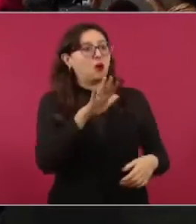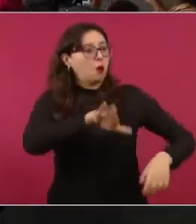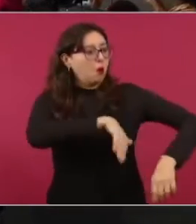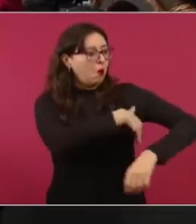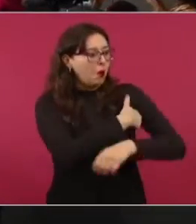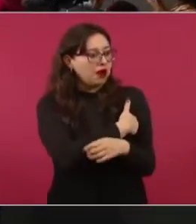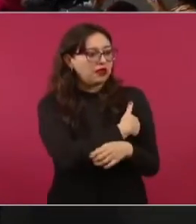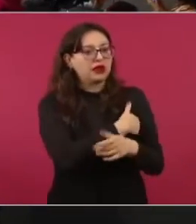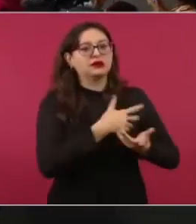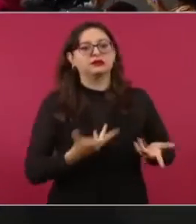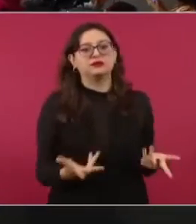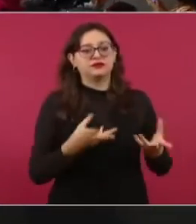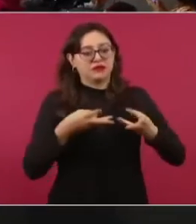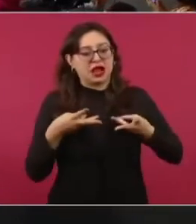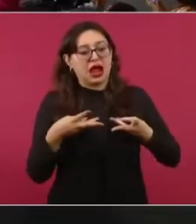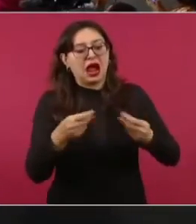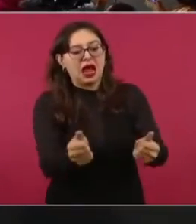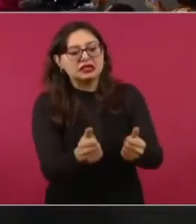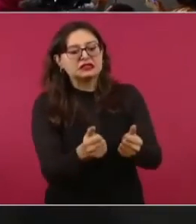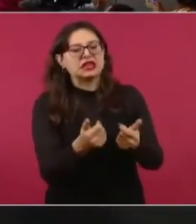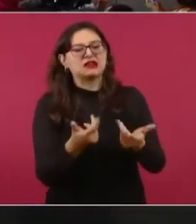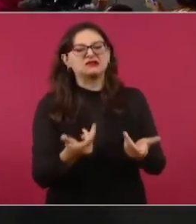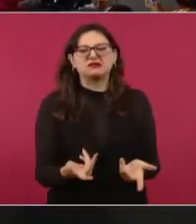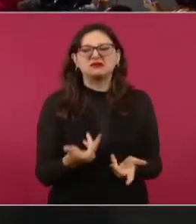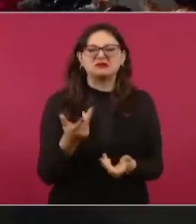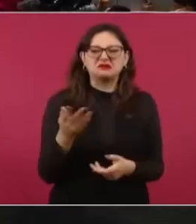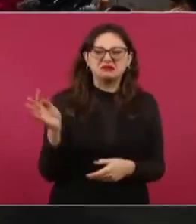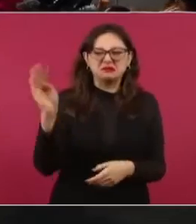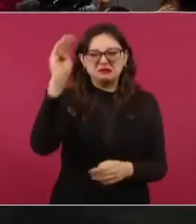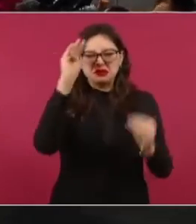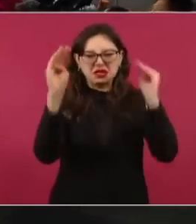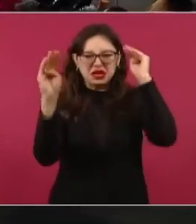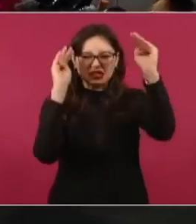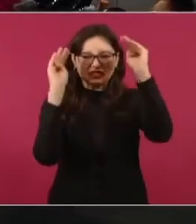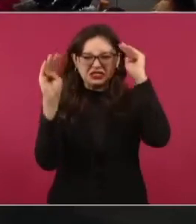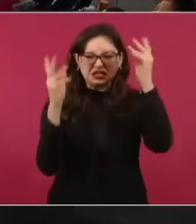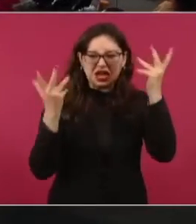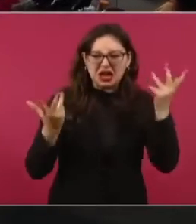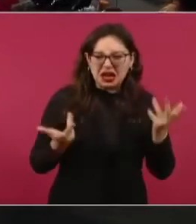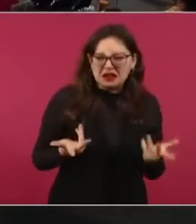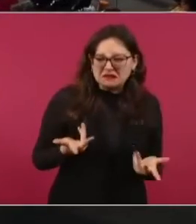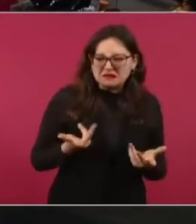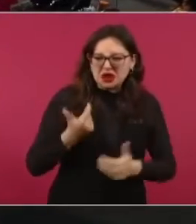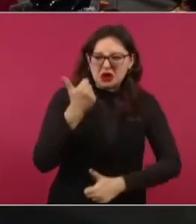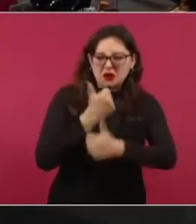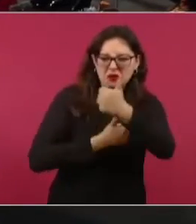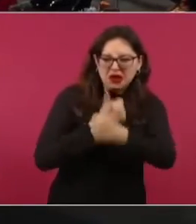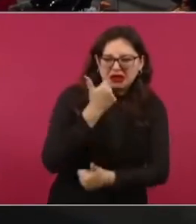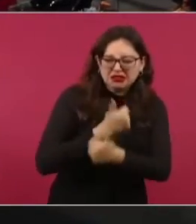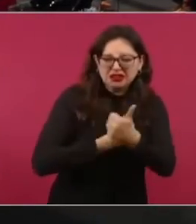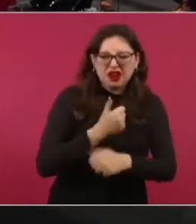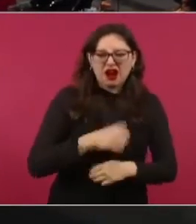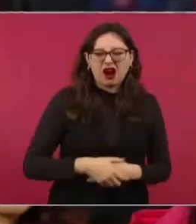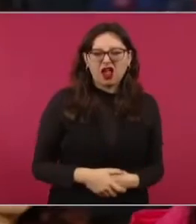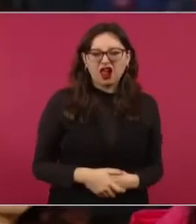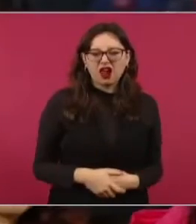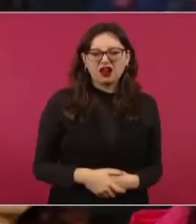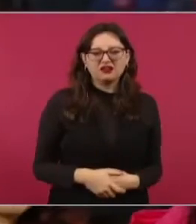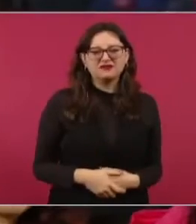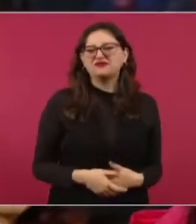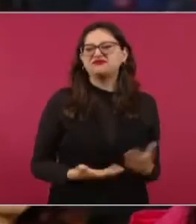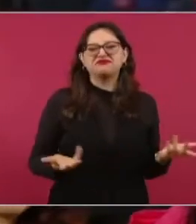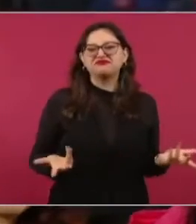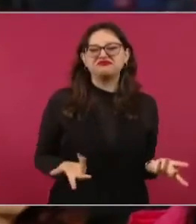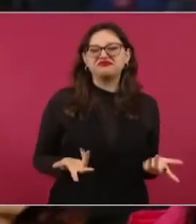gastar menos en una elección donde probablemente no van a ganar o donde van a poner a mujeres que no tienen el apoyo del partido. Generalmente